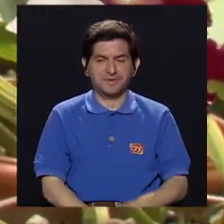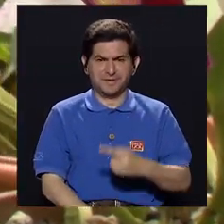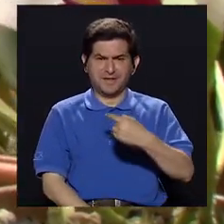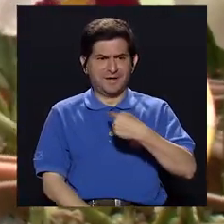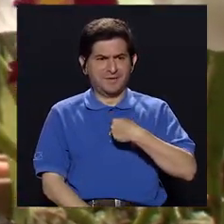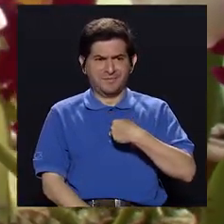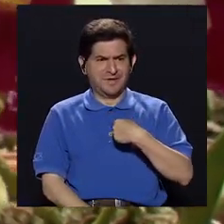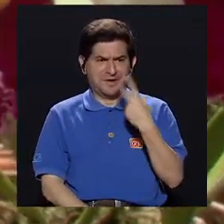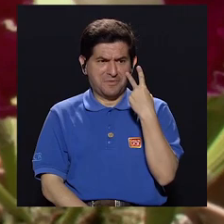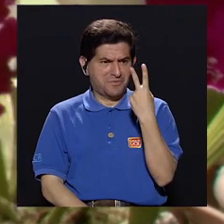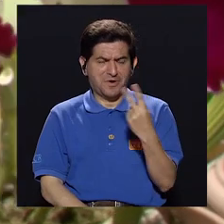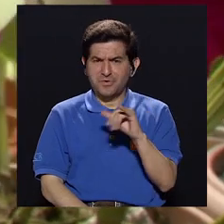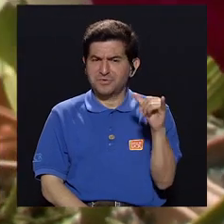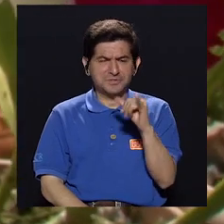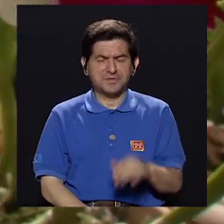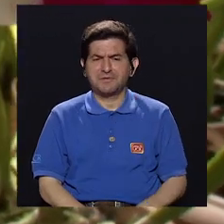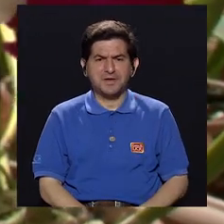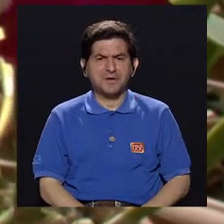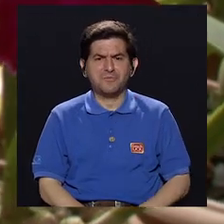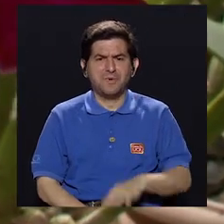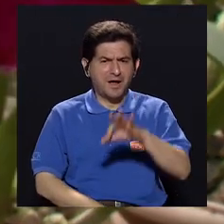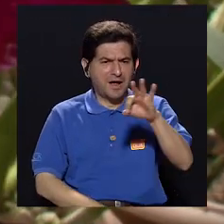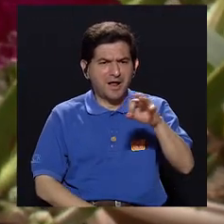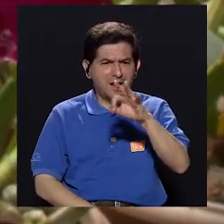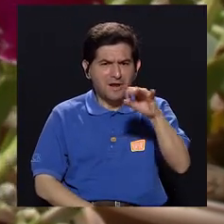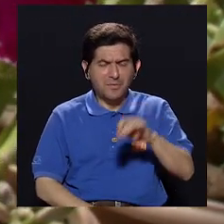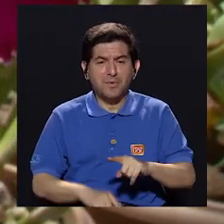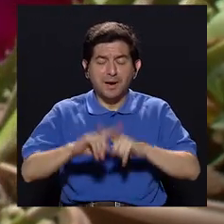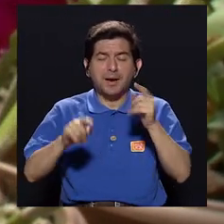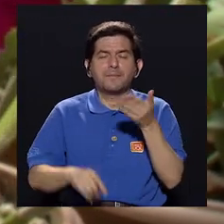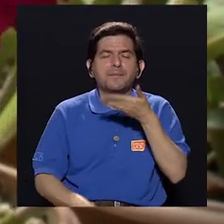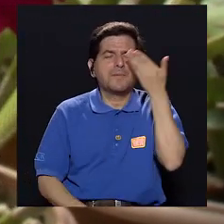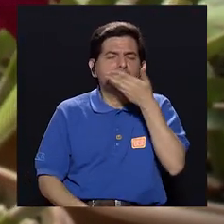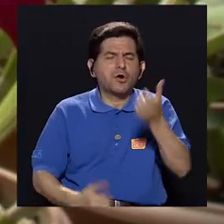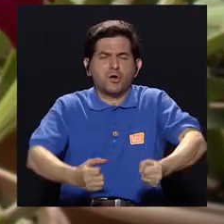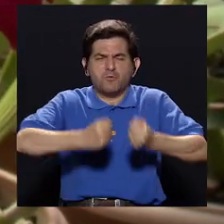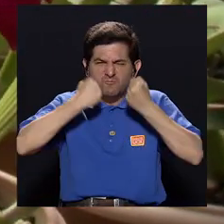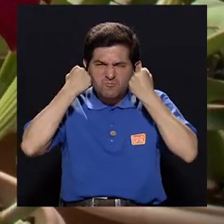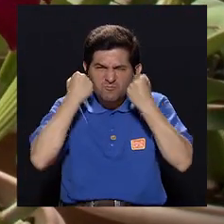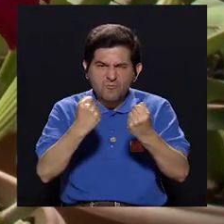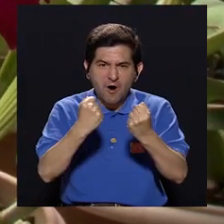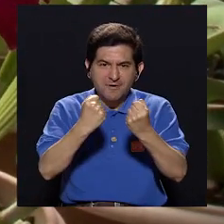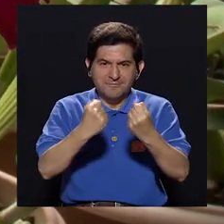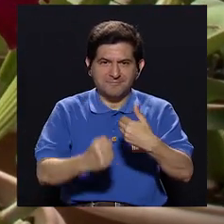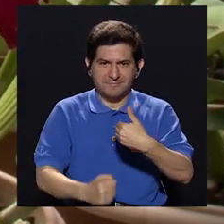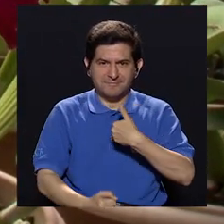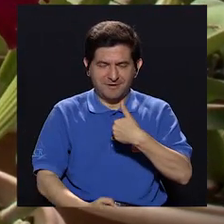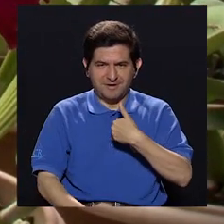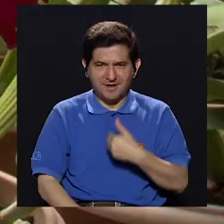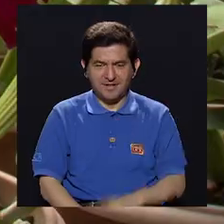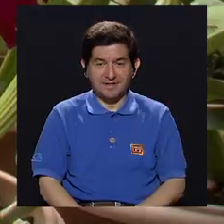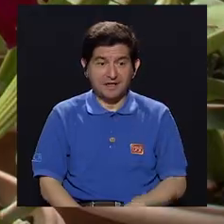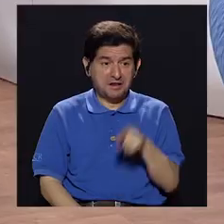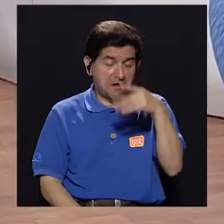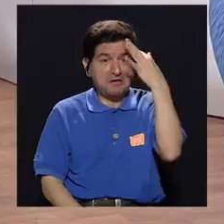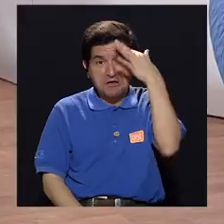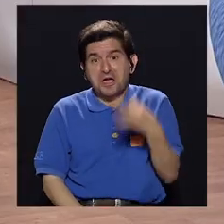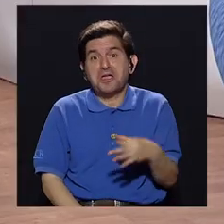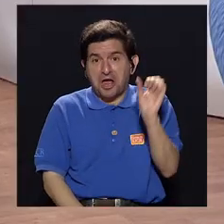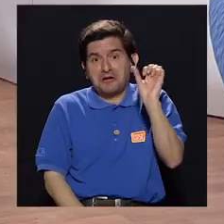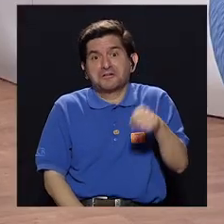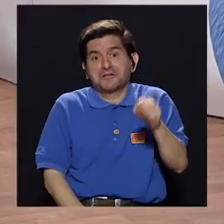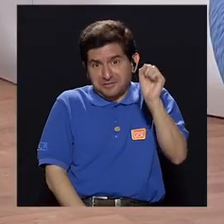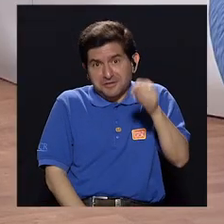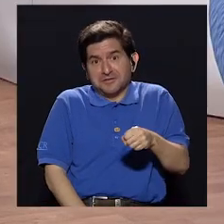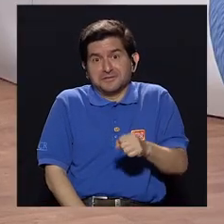para para uno no se verían como una mosca pero el olor Esta feromona es tan fuerte en en su en su convencimiento